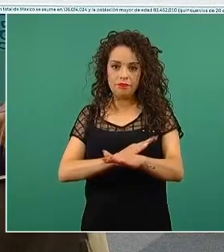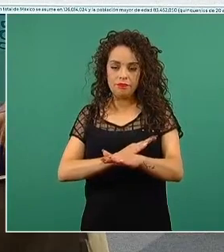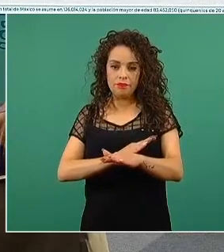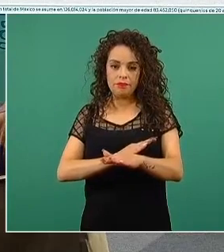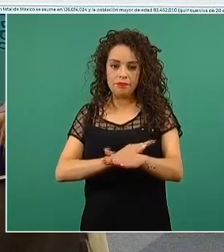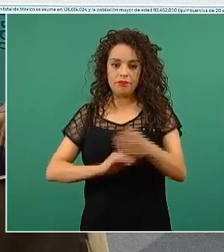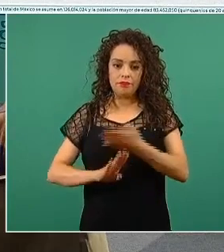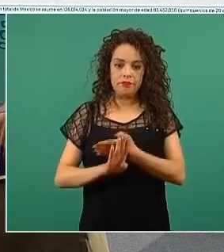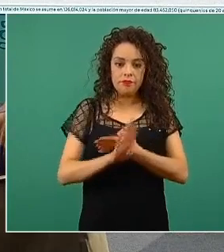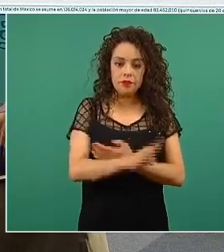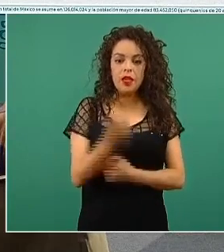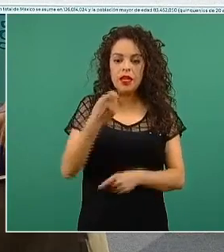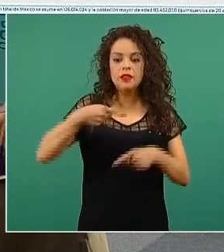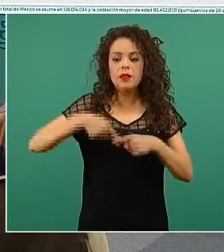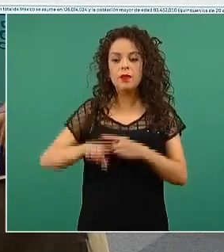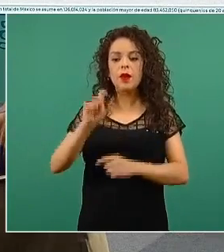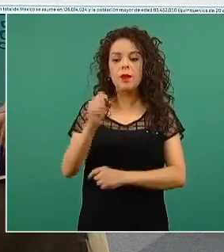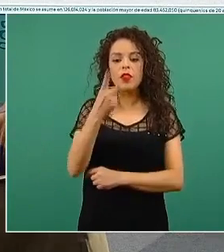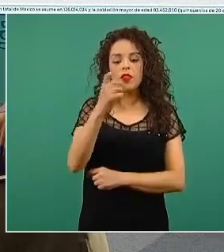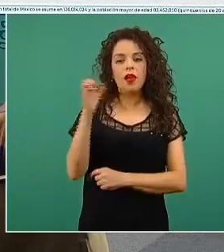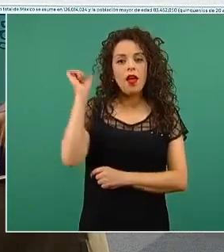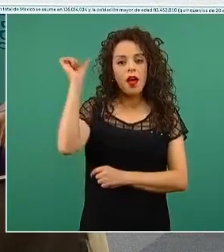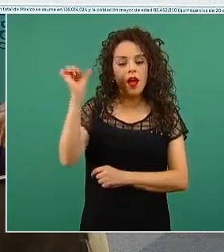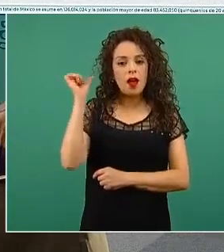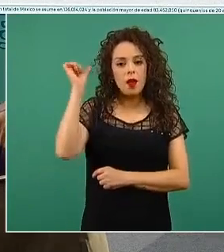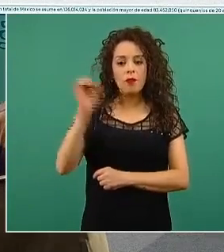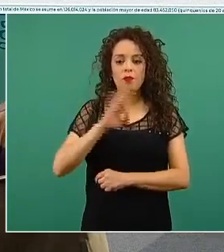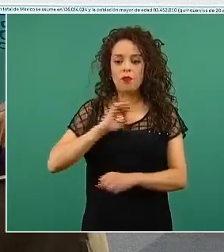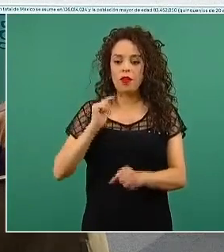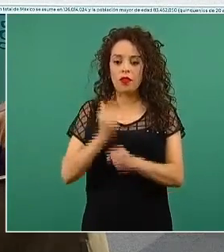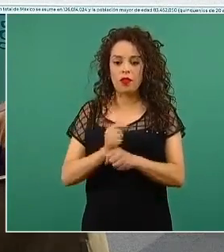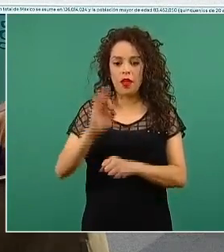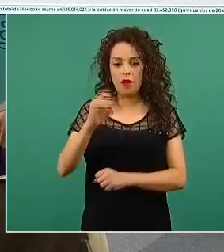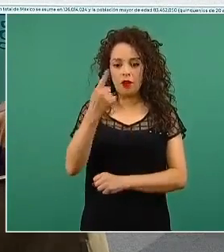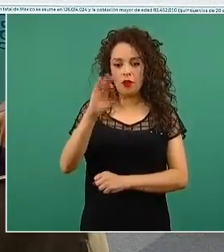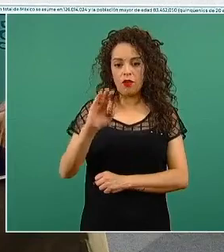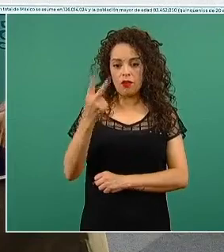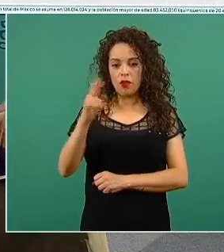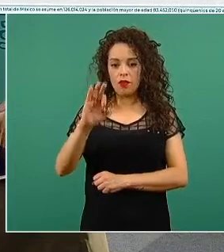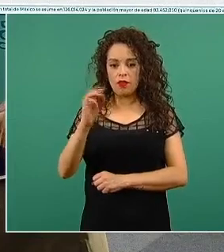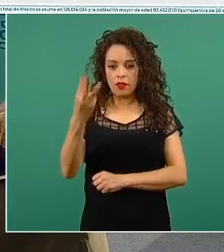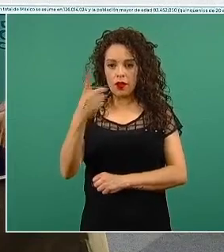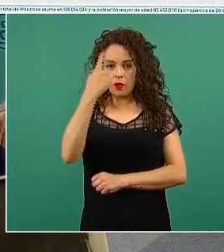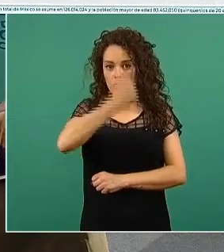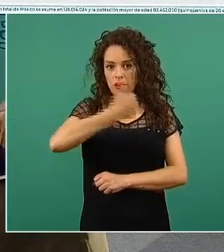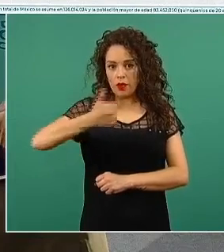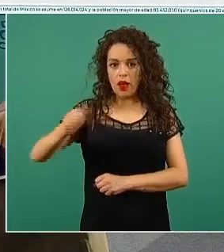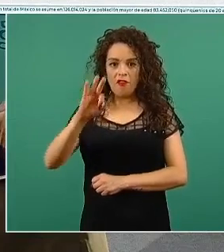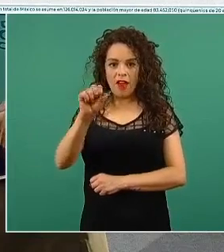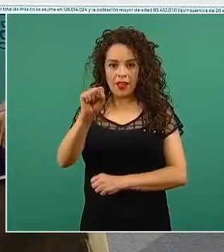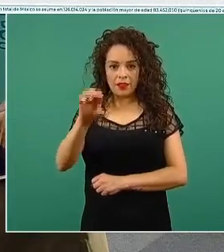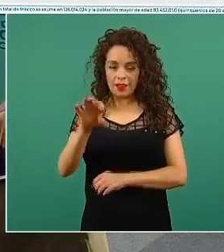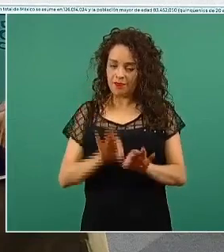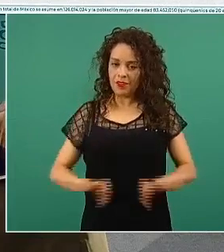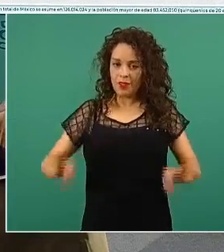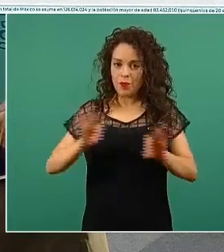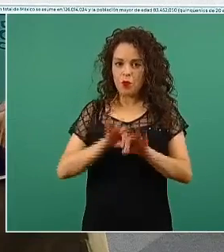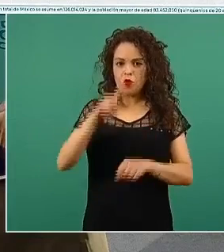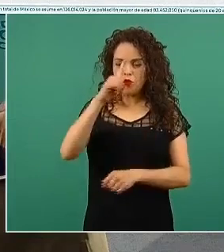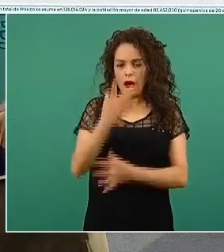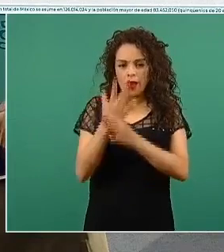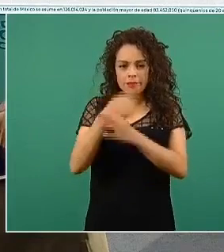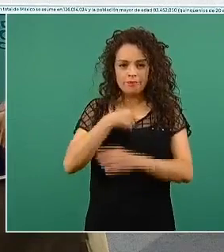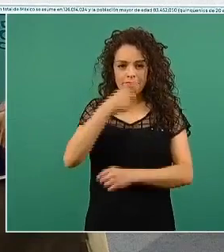el 21 de abril y ahí las pueden ustedes tener identificadas F1, F2 y F3 para cada una de estas fases. Importante solamente